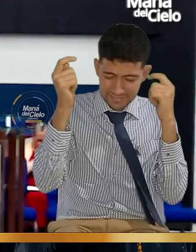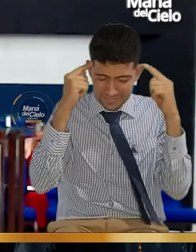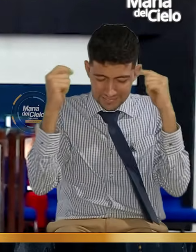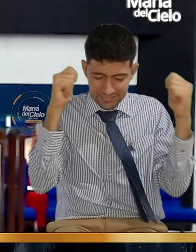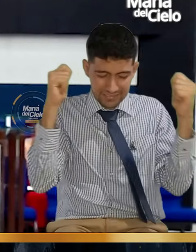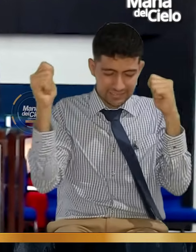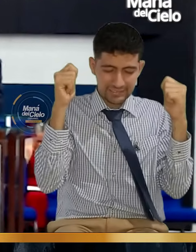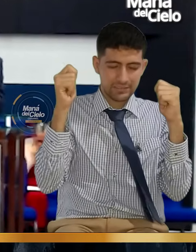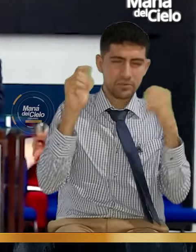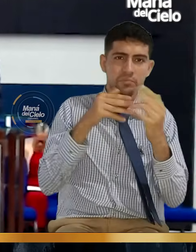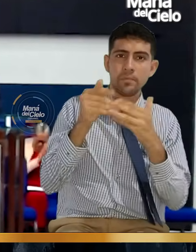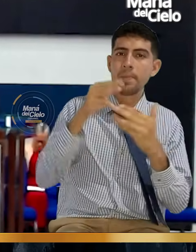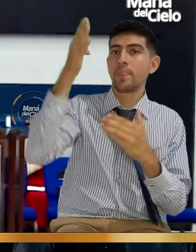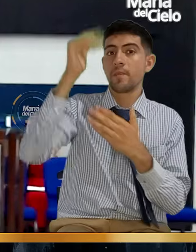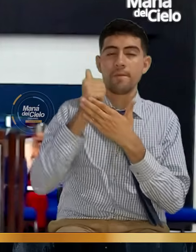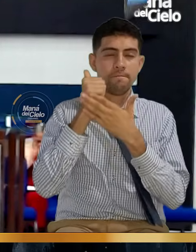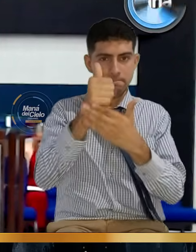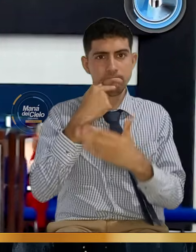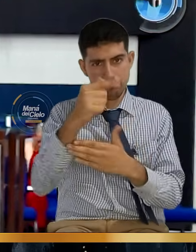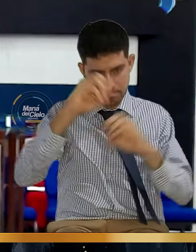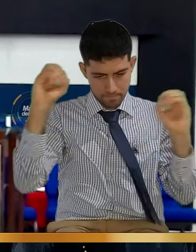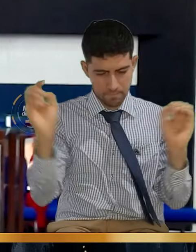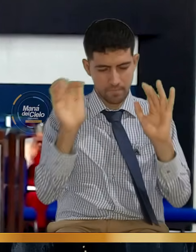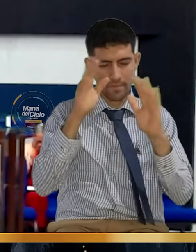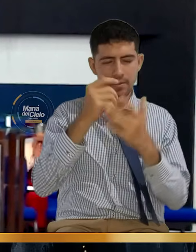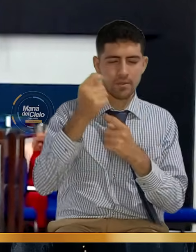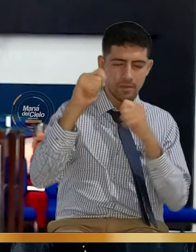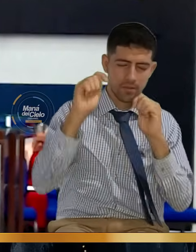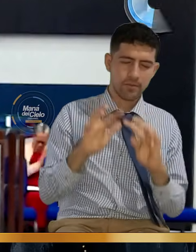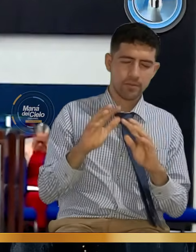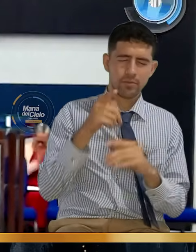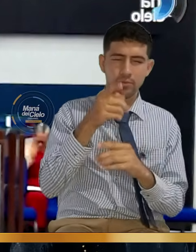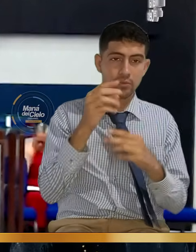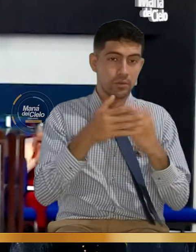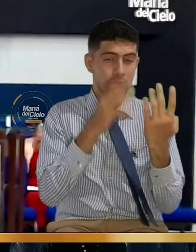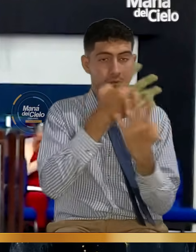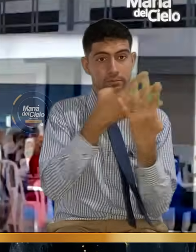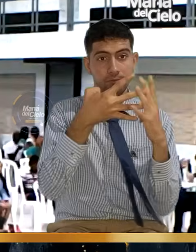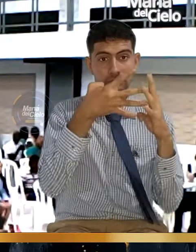Apláudalo, alábelo, glorifíquelo, goces en Él esta noche.